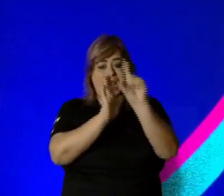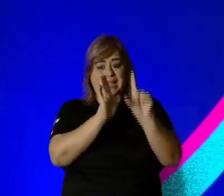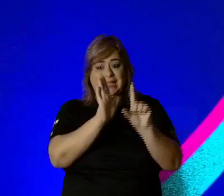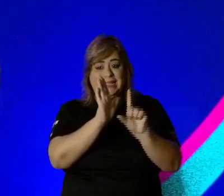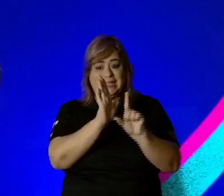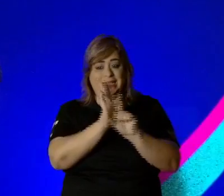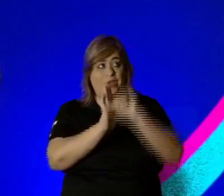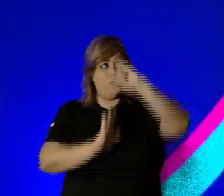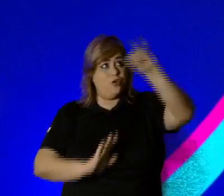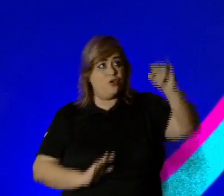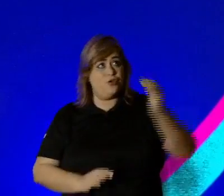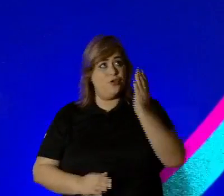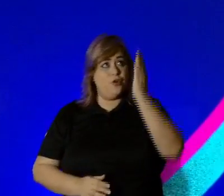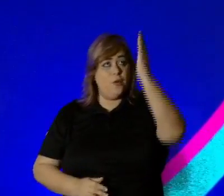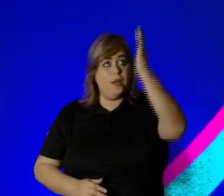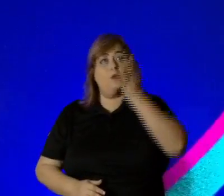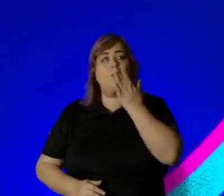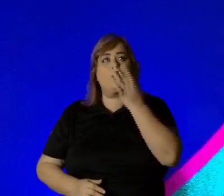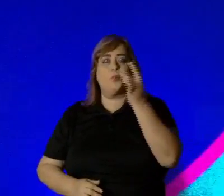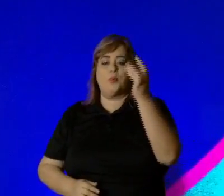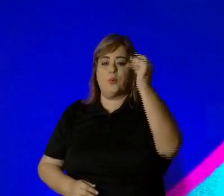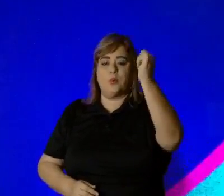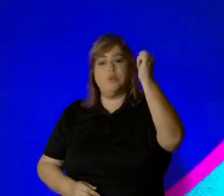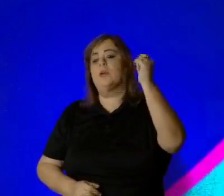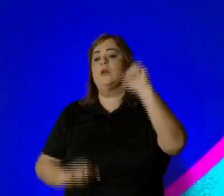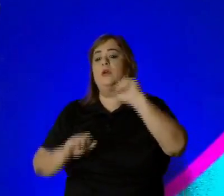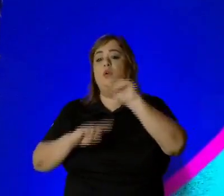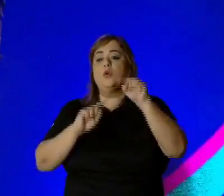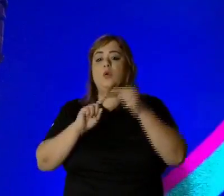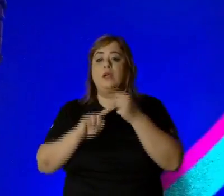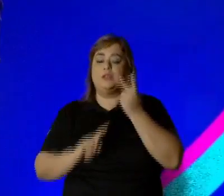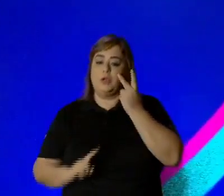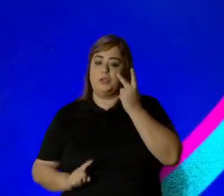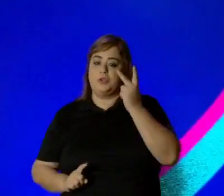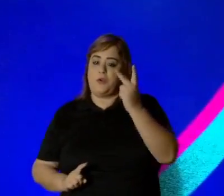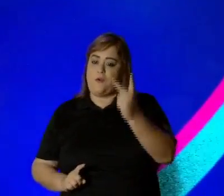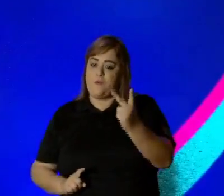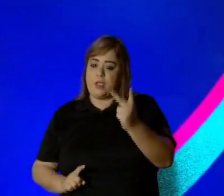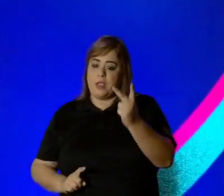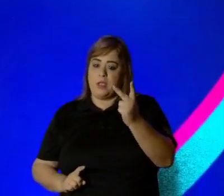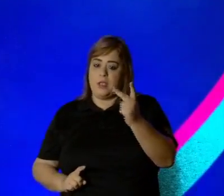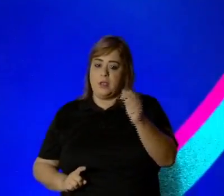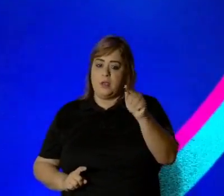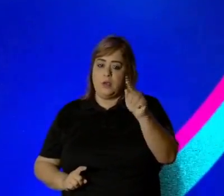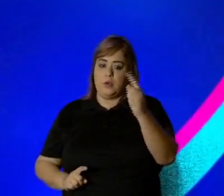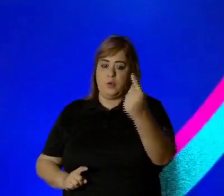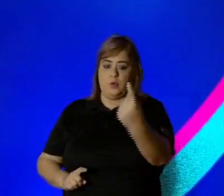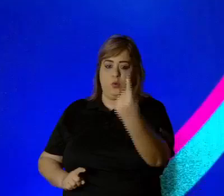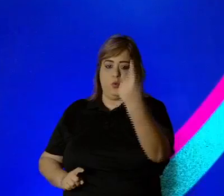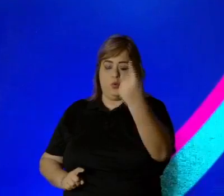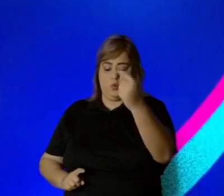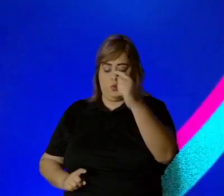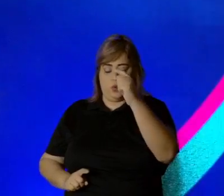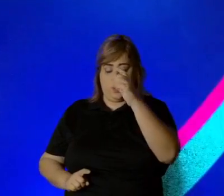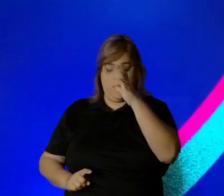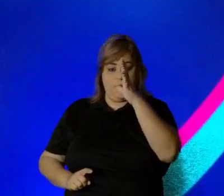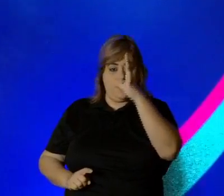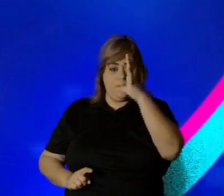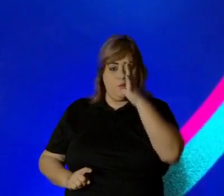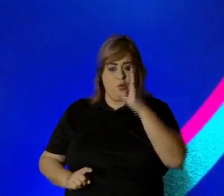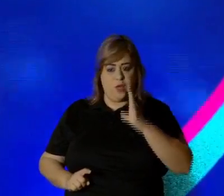delicia. Entonces, cuando yo veo a una mujer que se levantó en esta casa, que la